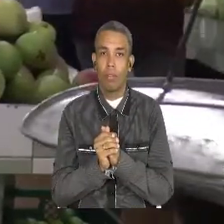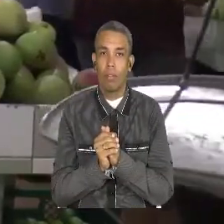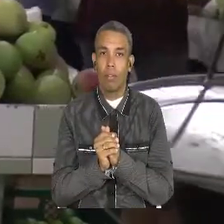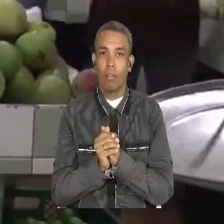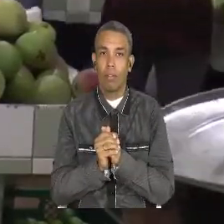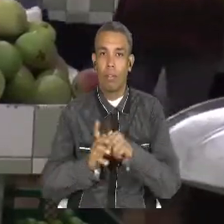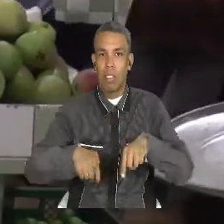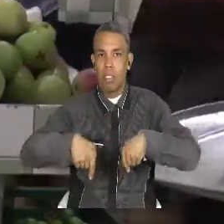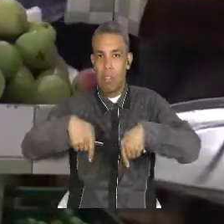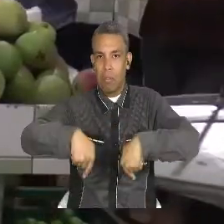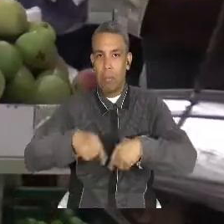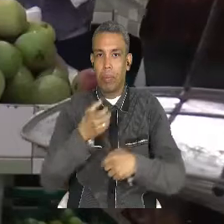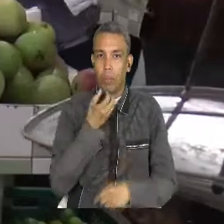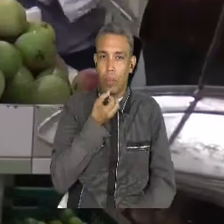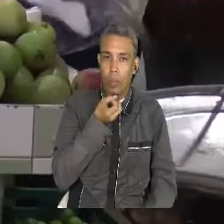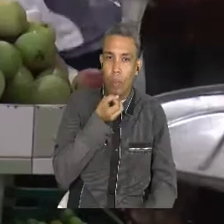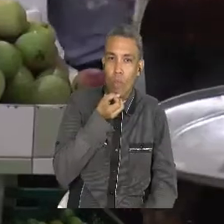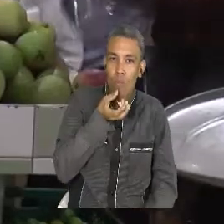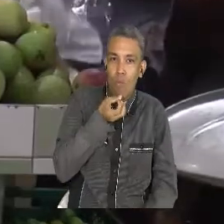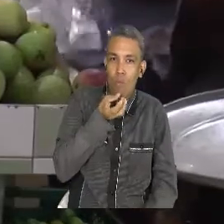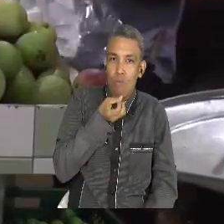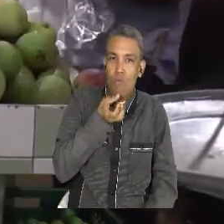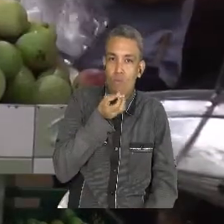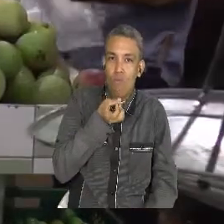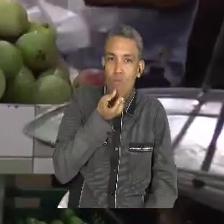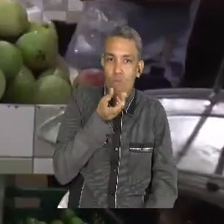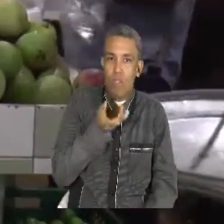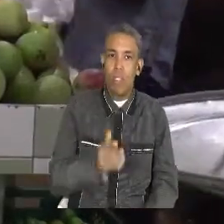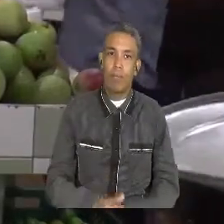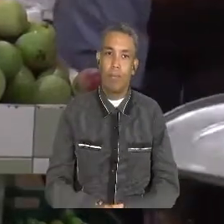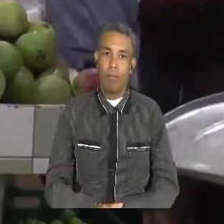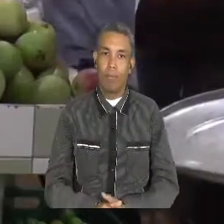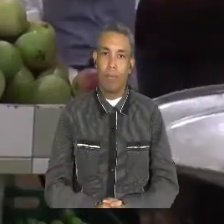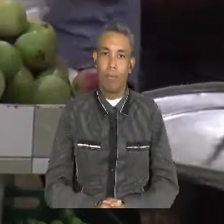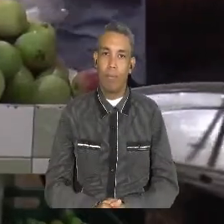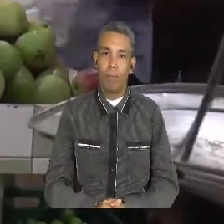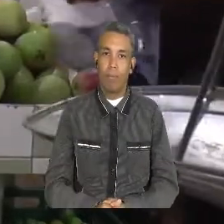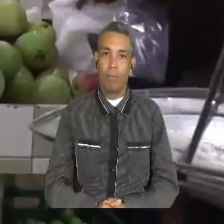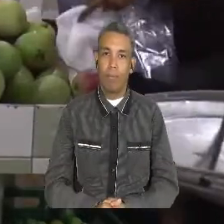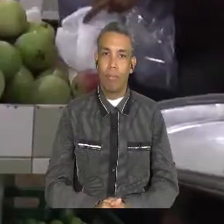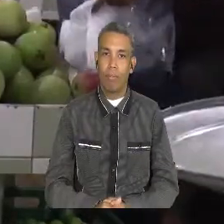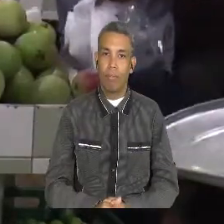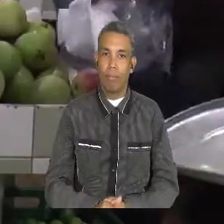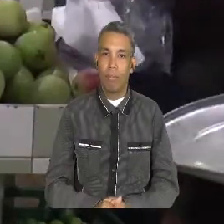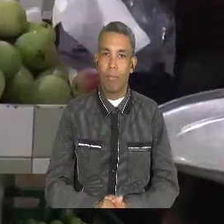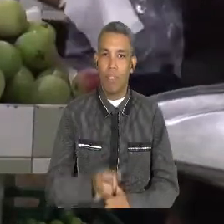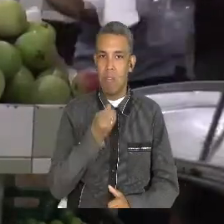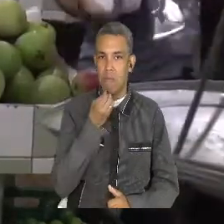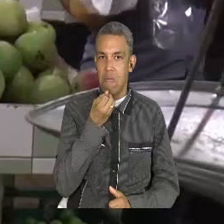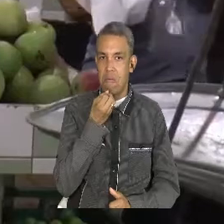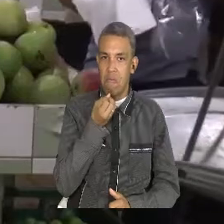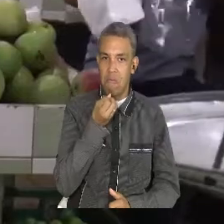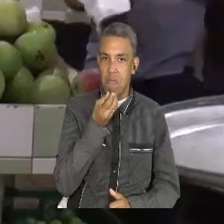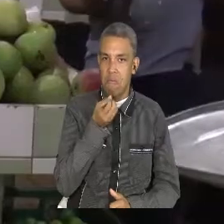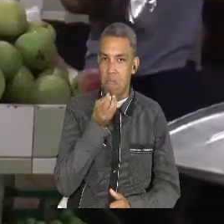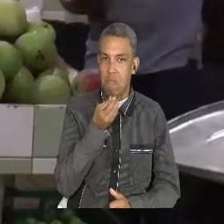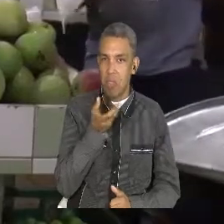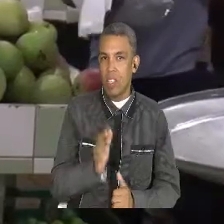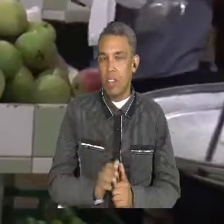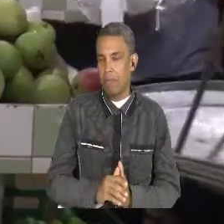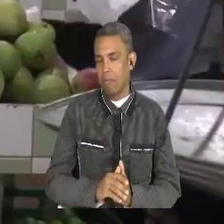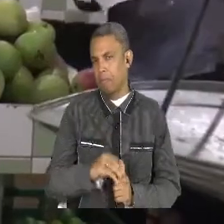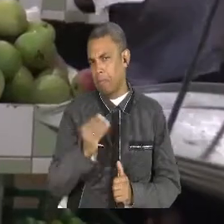kiwis. Vamos a llevar para nuestra ensalada de fruta unos kiwis. Vamos a ver qué más encontramos. Vamos a encontrar una pera. Voy a llevar fruta de más y allá en el set